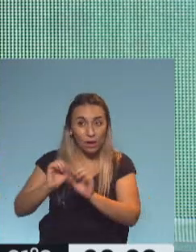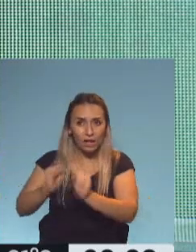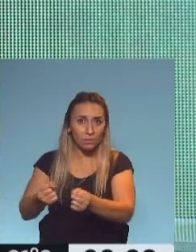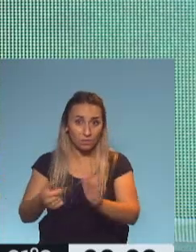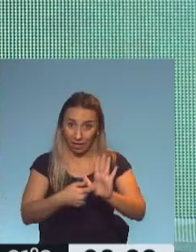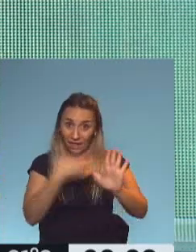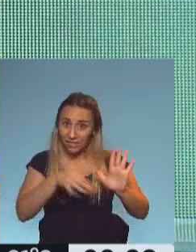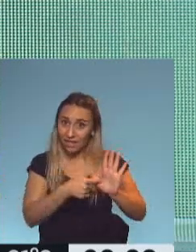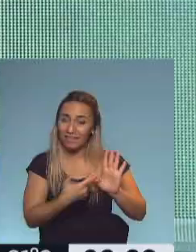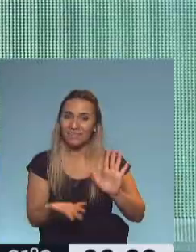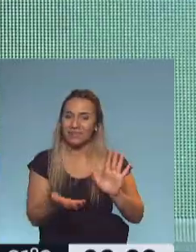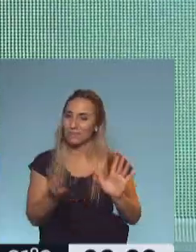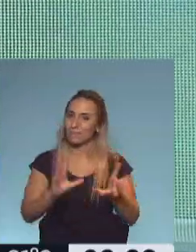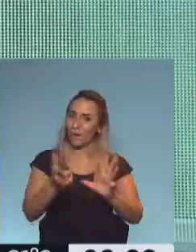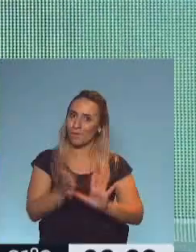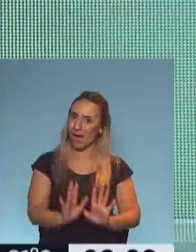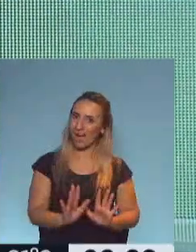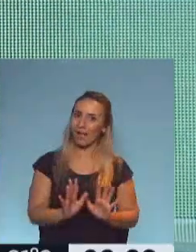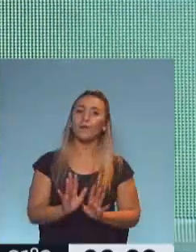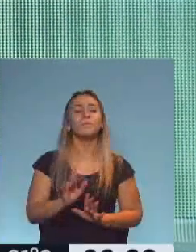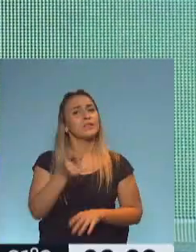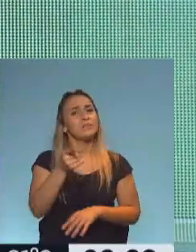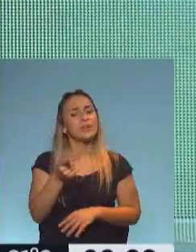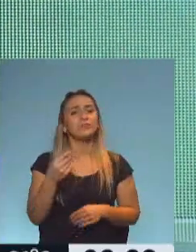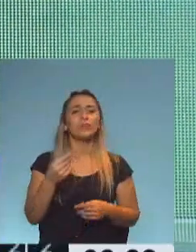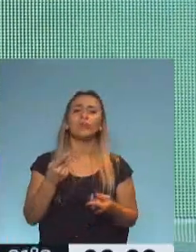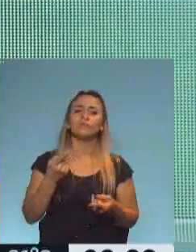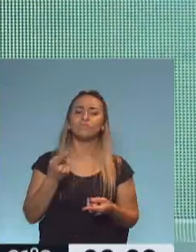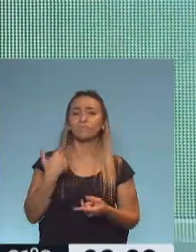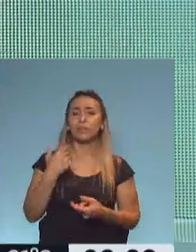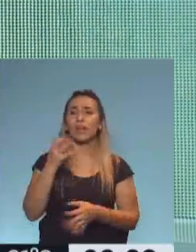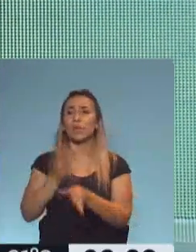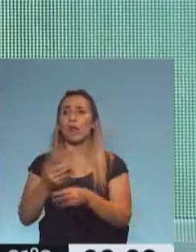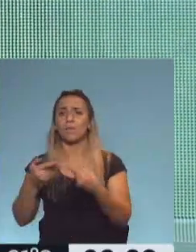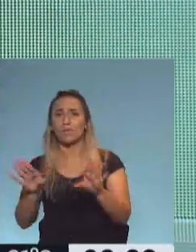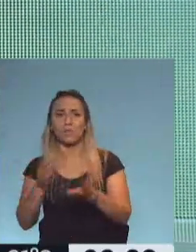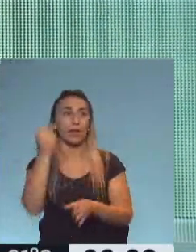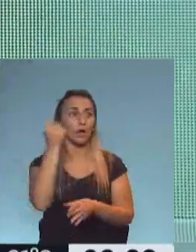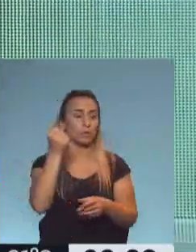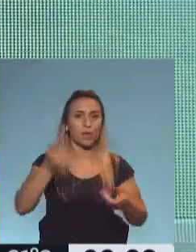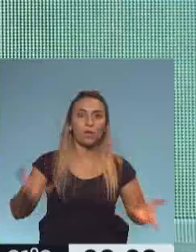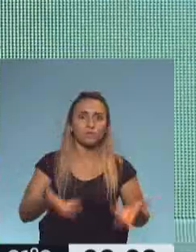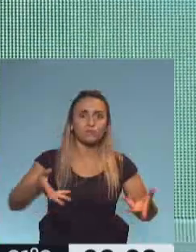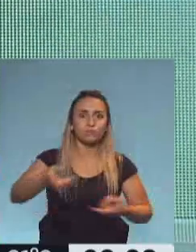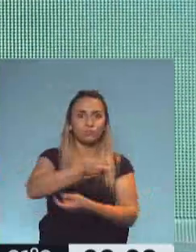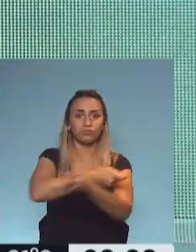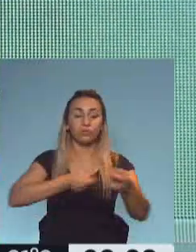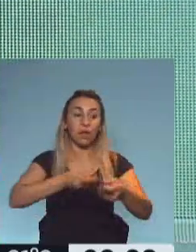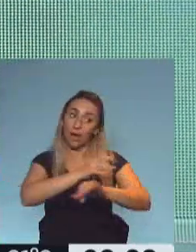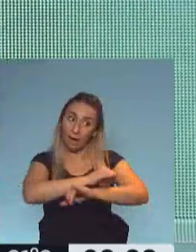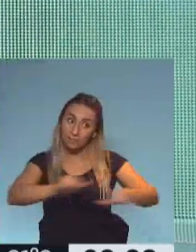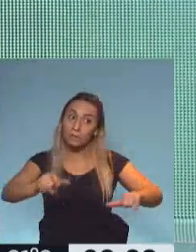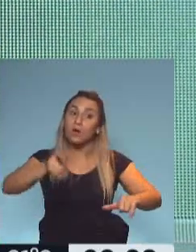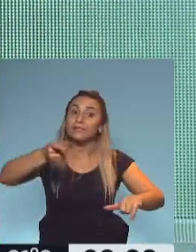volver a tomar ningún tipo de medidas. Todo lo contrario, cuando se volvió a las clases, cuando se abrió la economía, se dijo, bueno, ante una nueva ola, todos creo que lo advertían, ¿no?